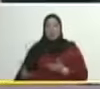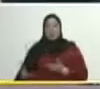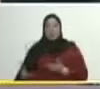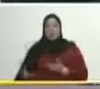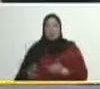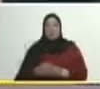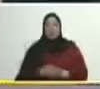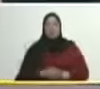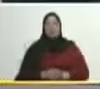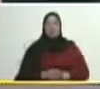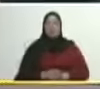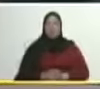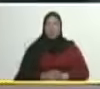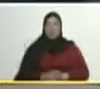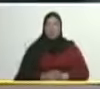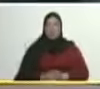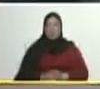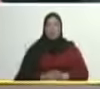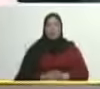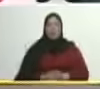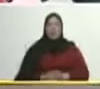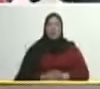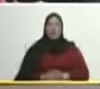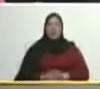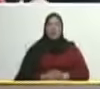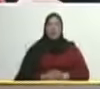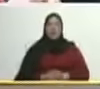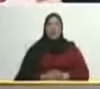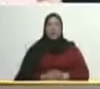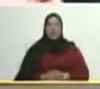Fidel y Raúl.